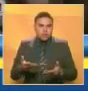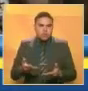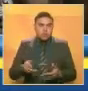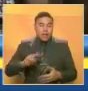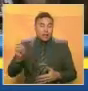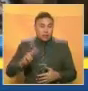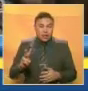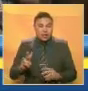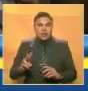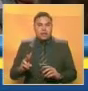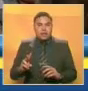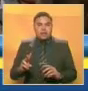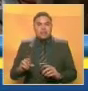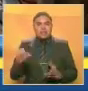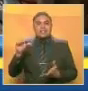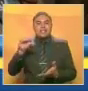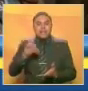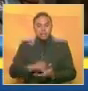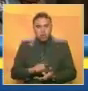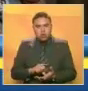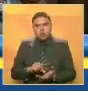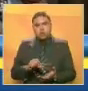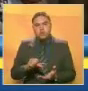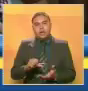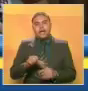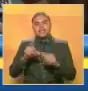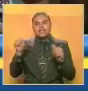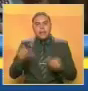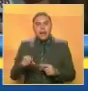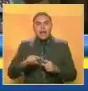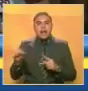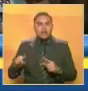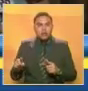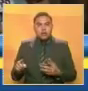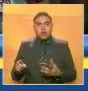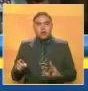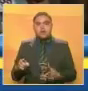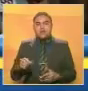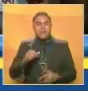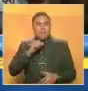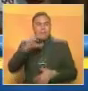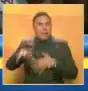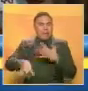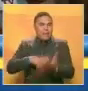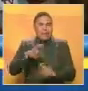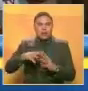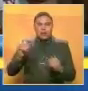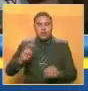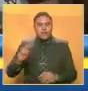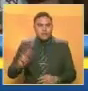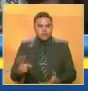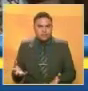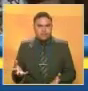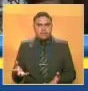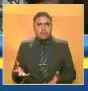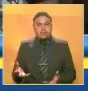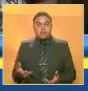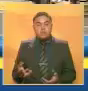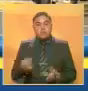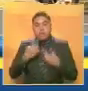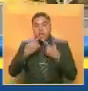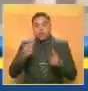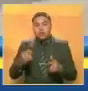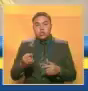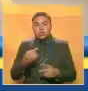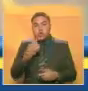desde que se centralizó el sistema eléctrico, ha sido un caos para todos los venezolanos. Estas declaraciones